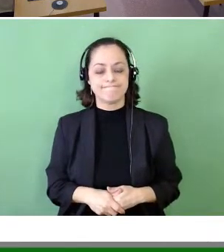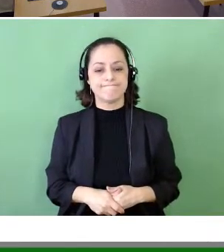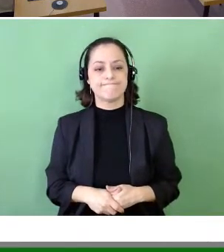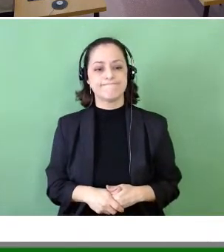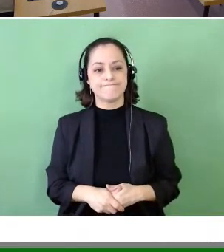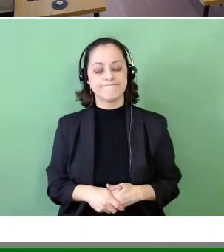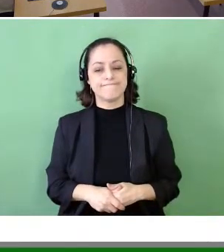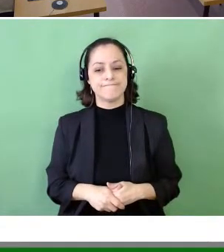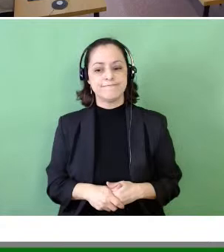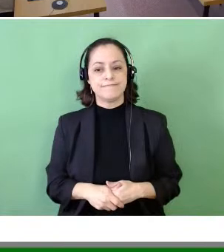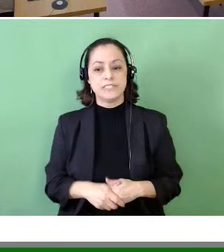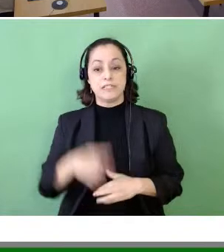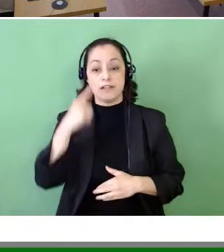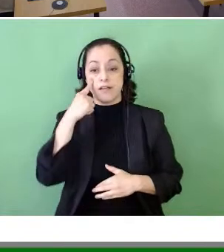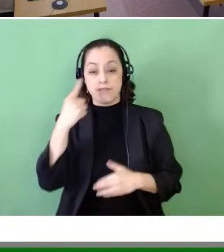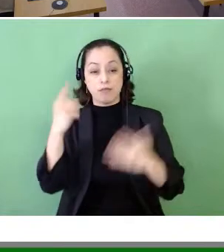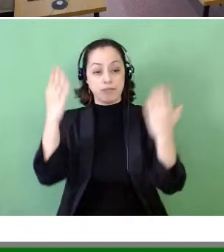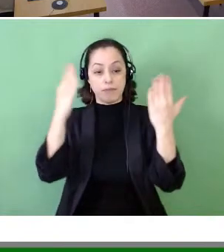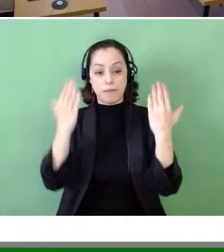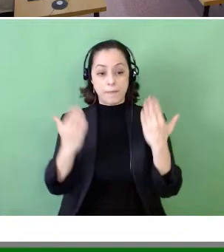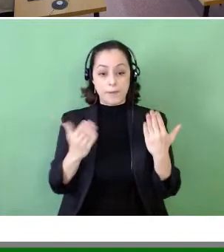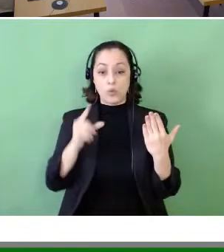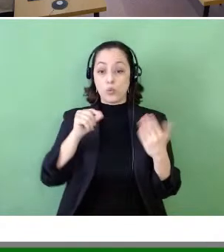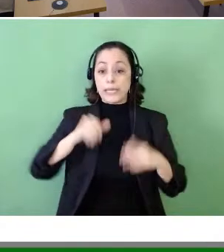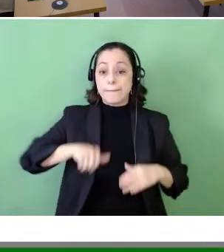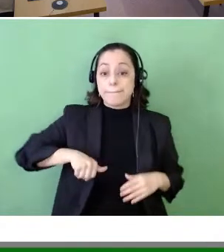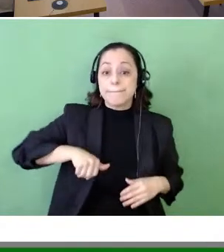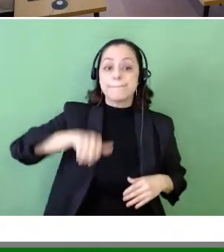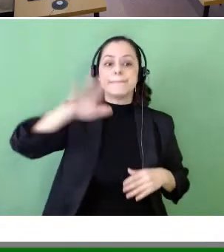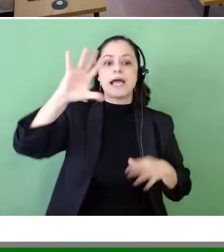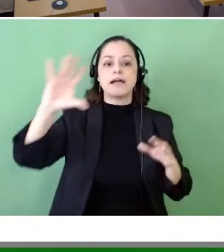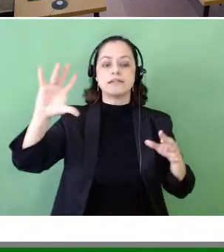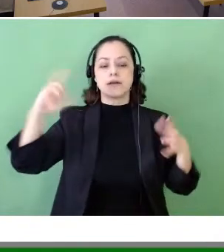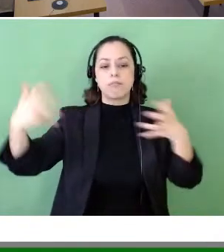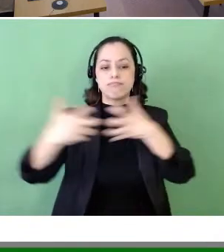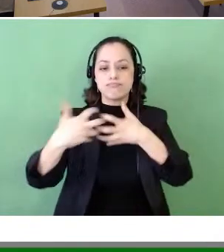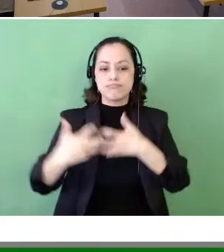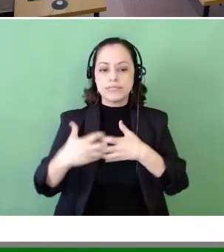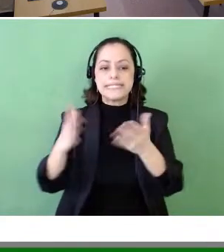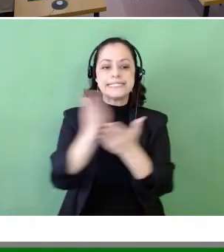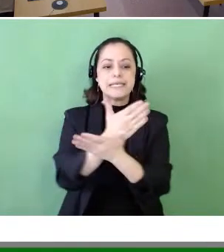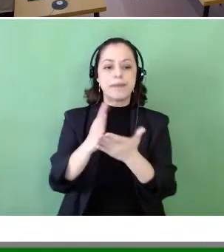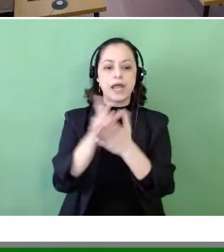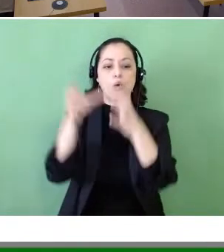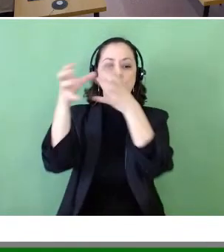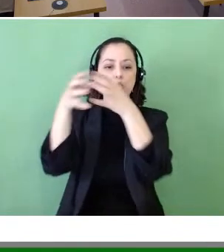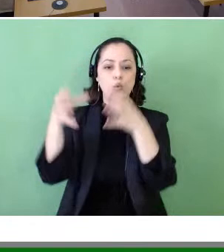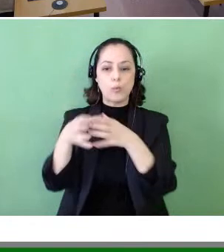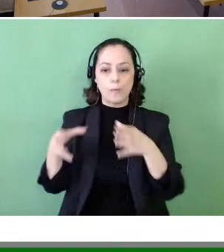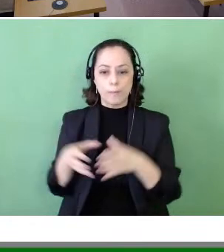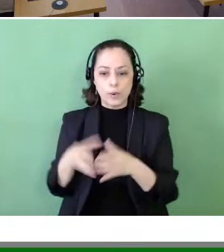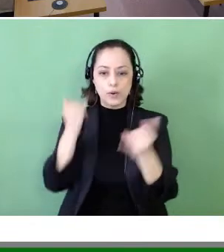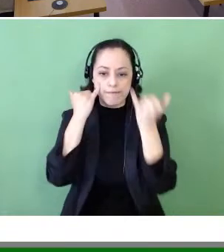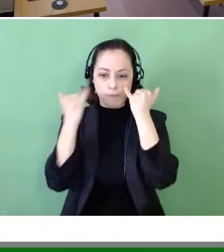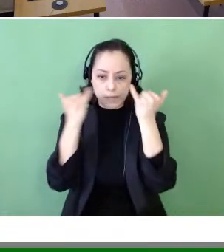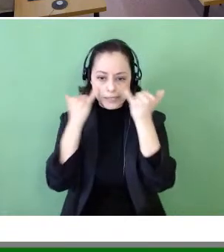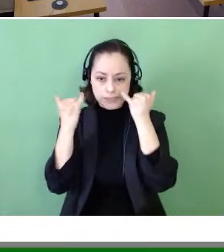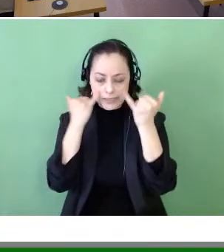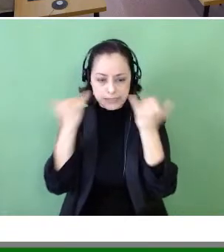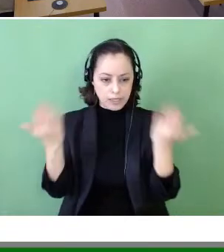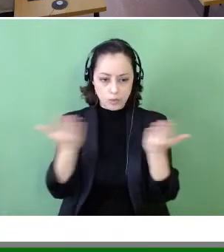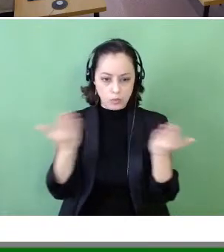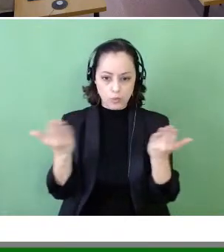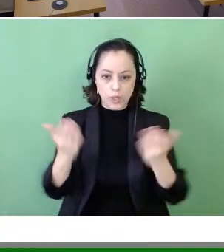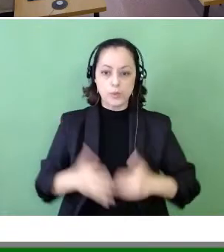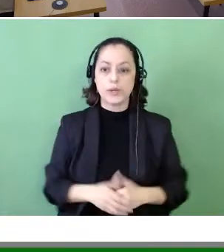que más se repite y organizamos unas perspectivas en categorías y en núcleos de sentido, que llamamos así